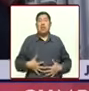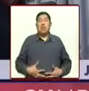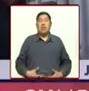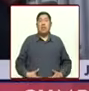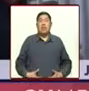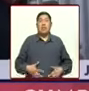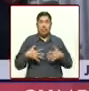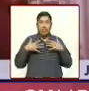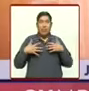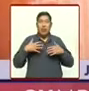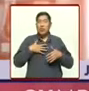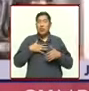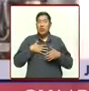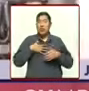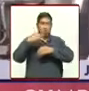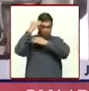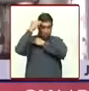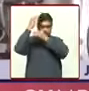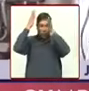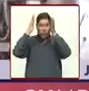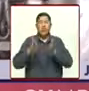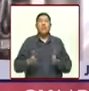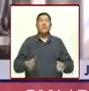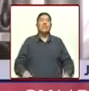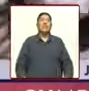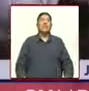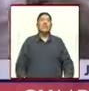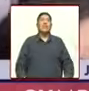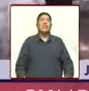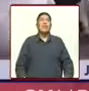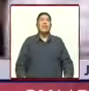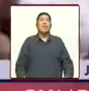la camisa chiquitana que nos representa como cruceño.